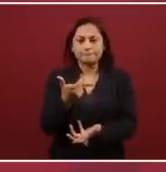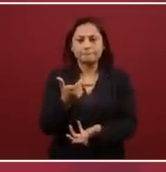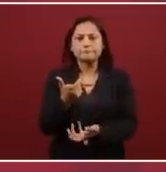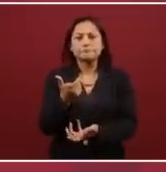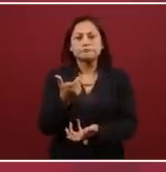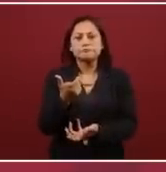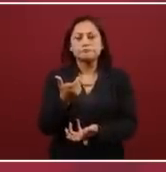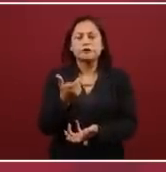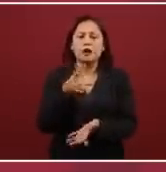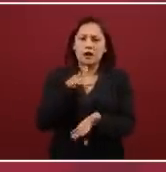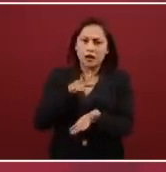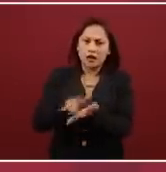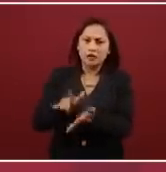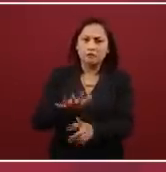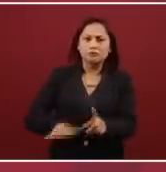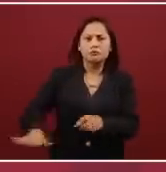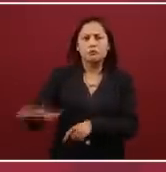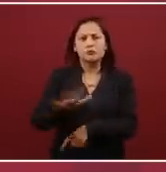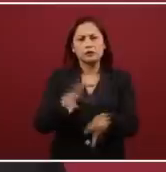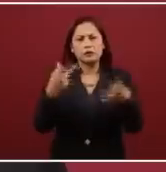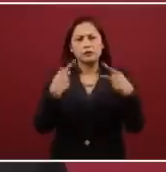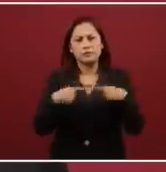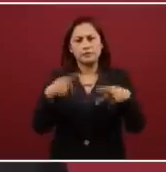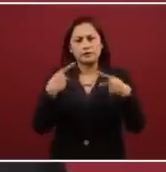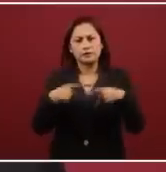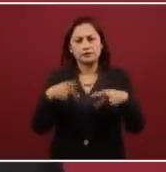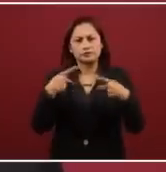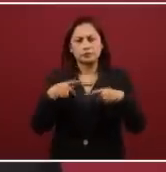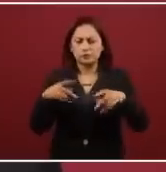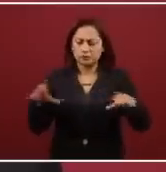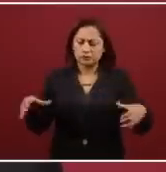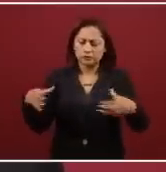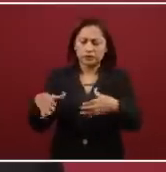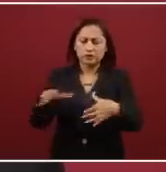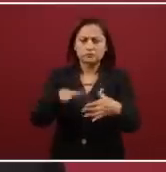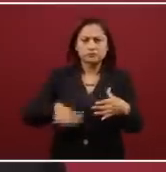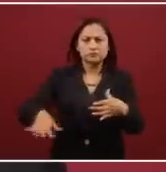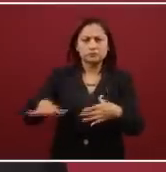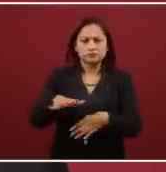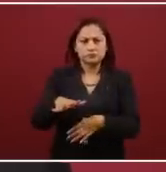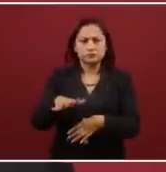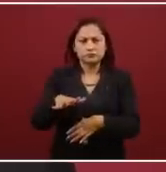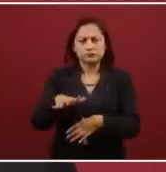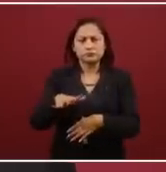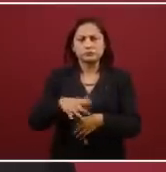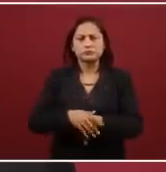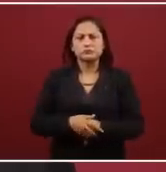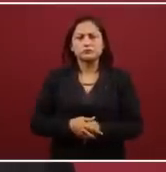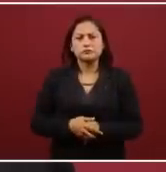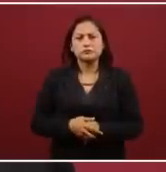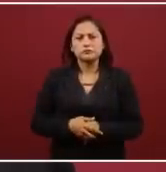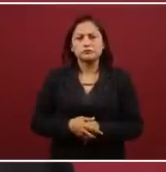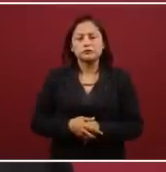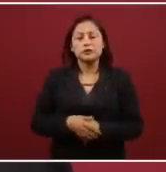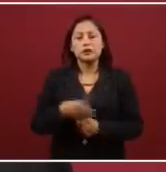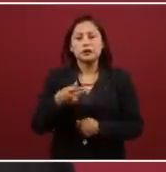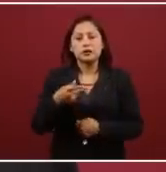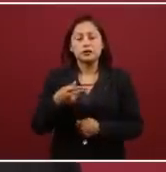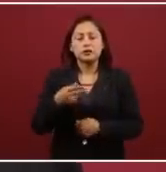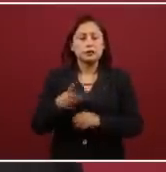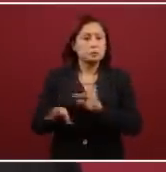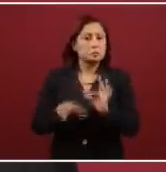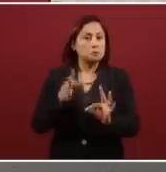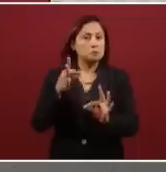para el pueblo, para sectores de la población, y todo queda